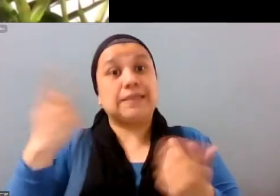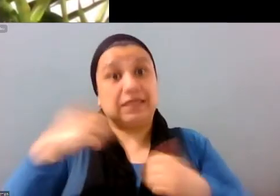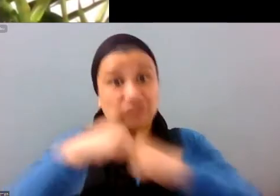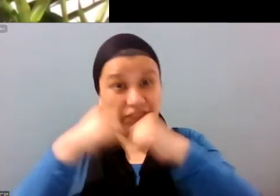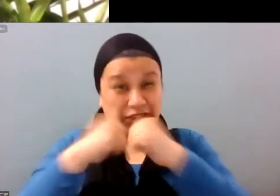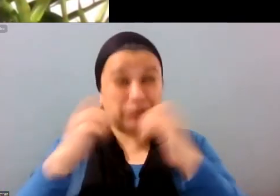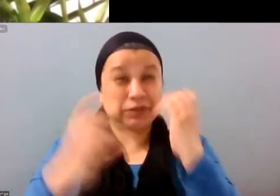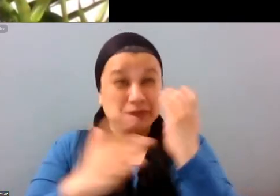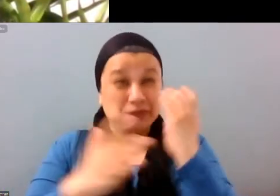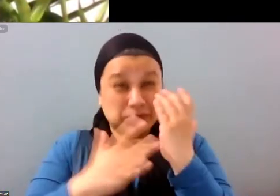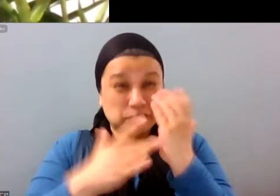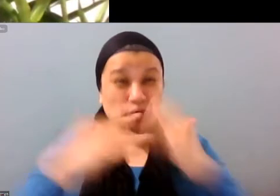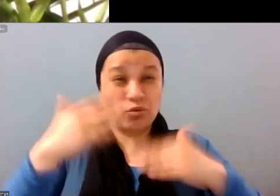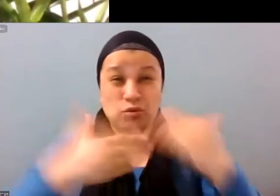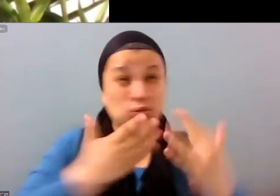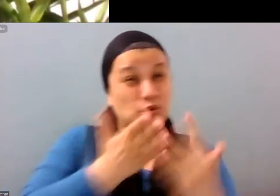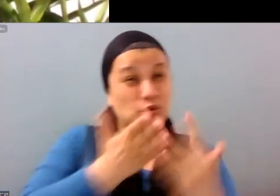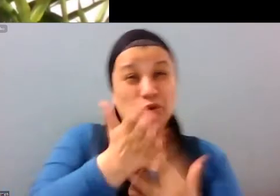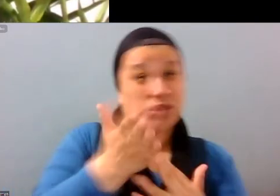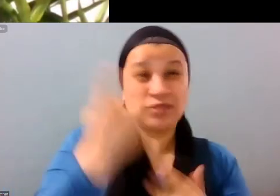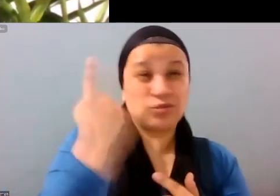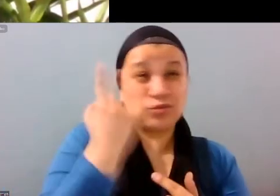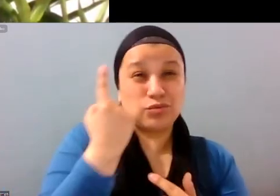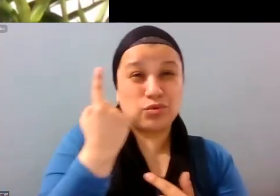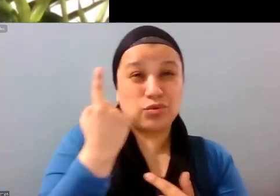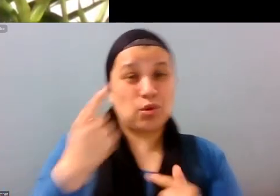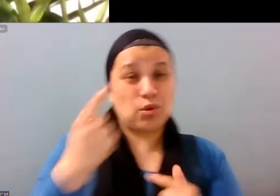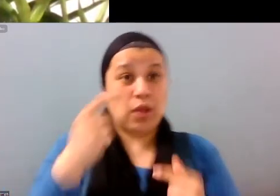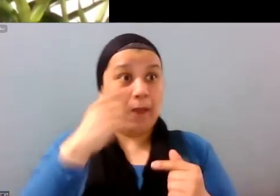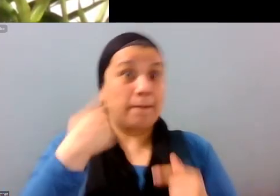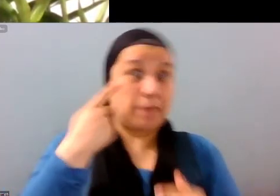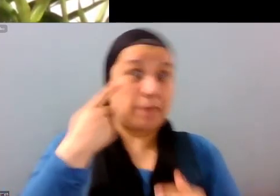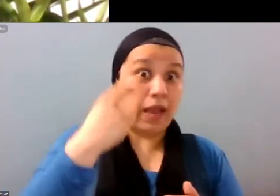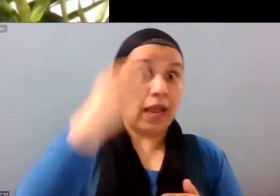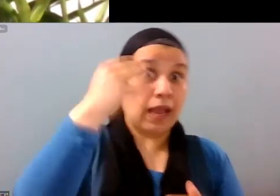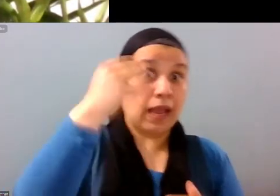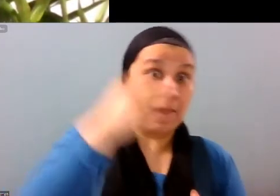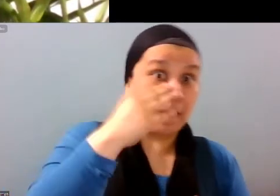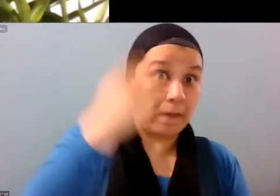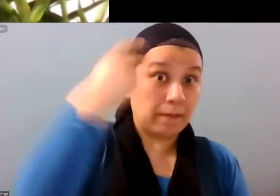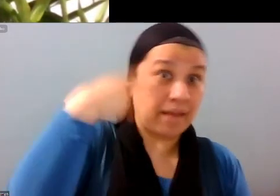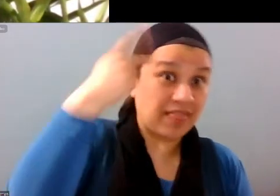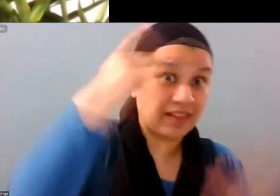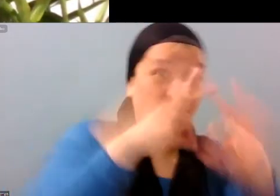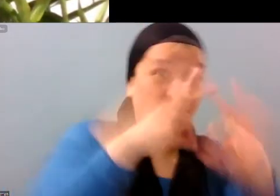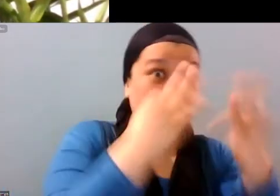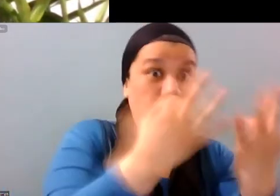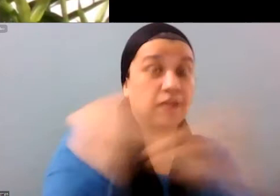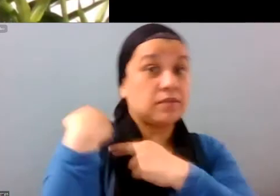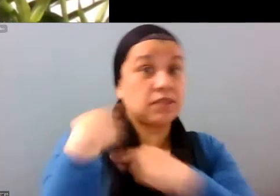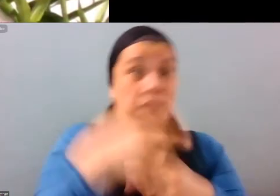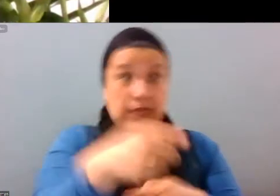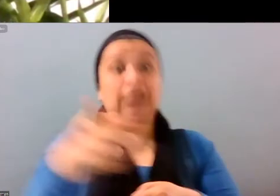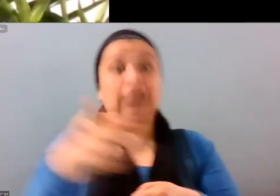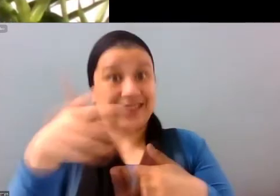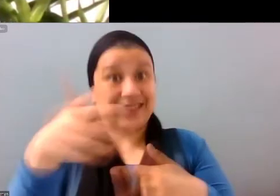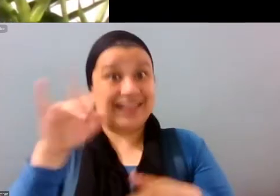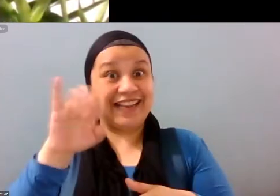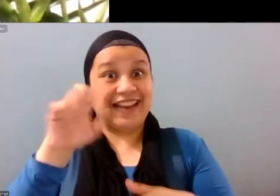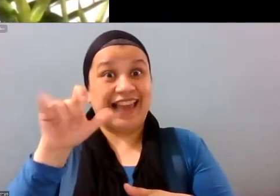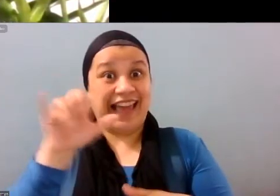como decías no se limita únicamente a los padres y madres de familia porque así situaciones como la que pasó en Liliana en su hogar la pasaron miles